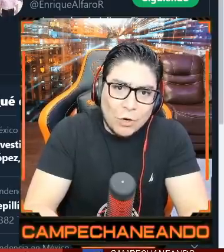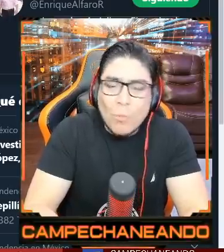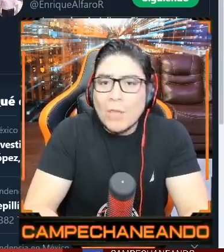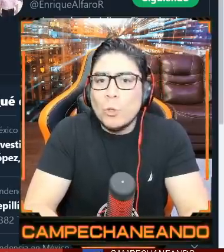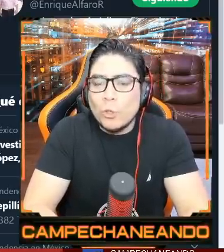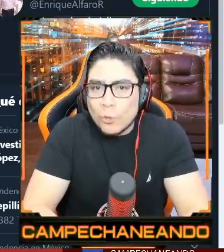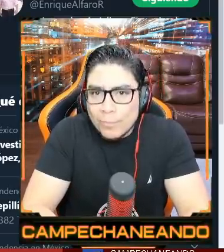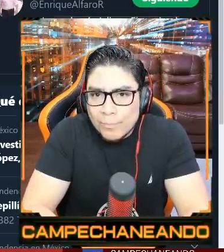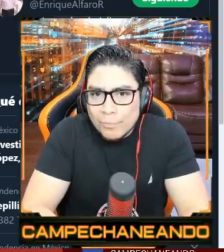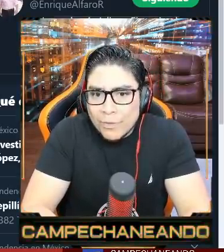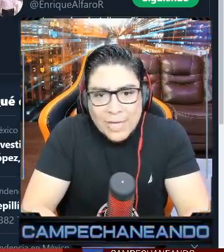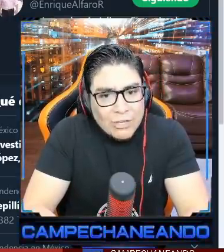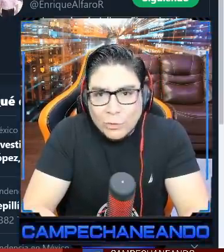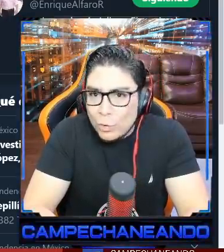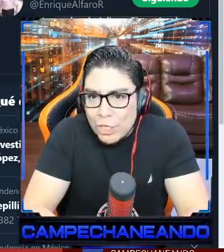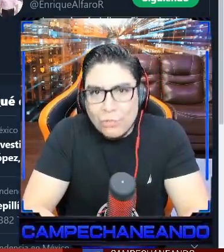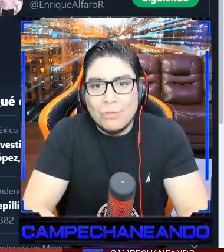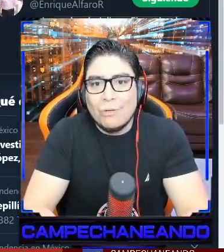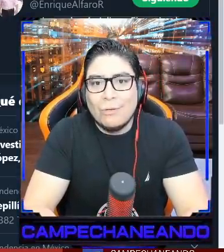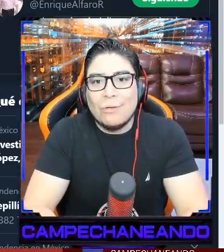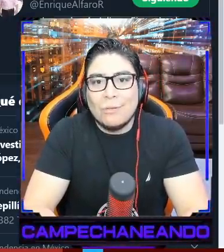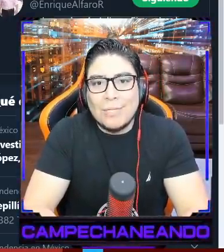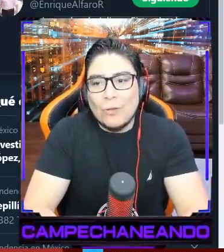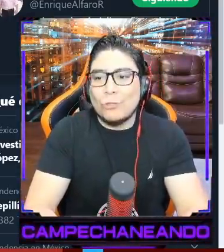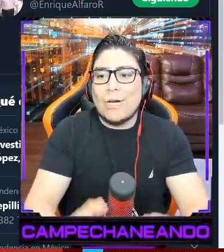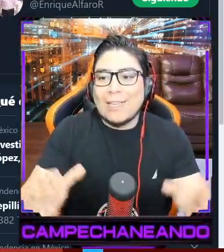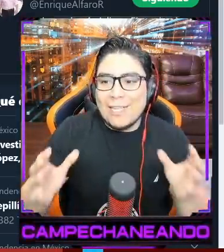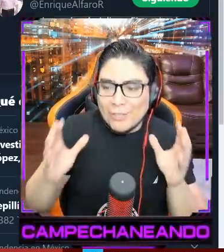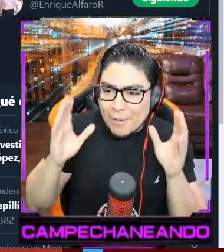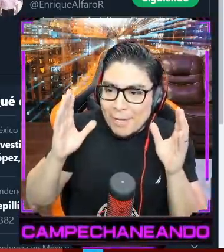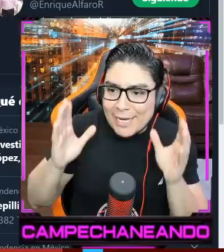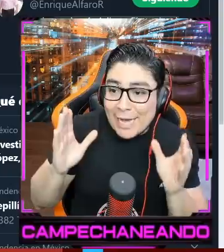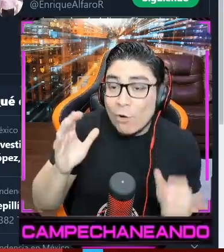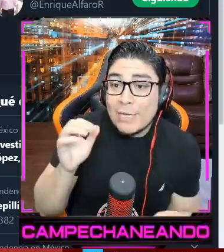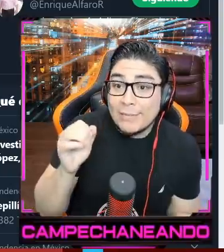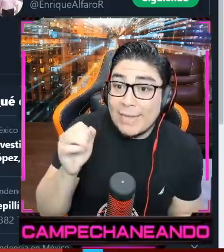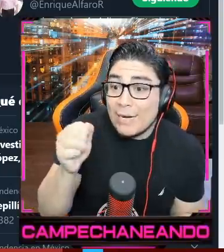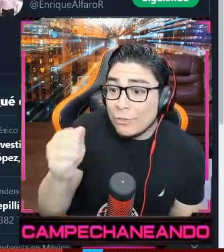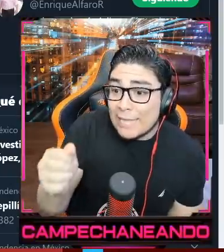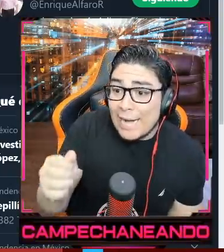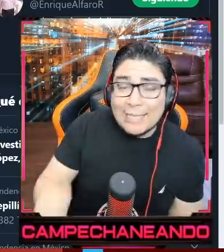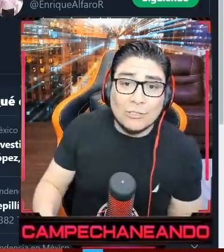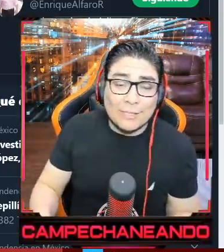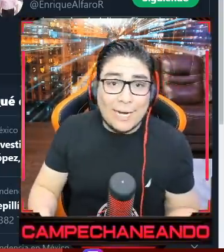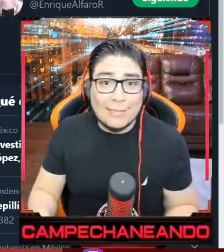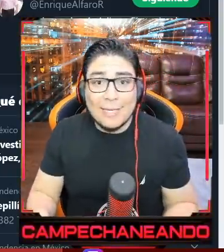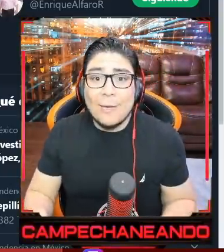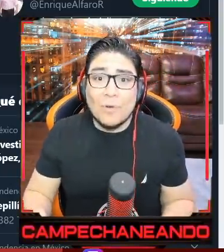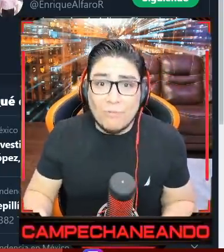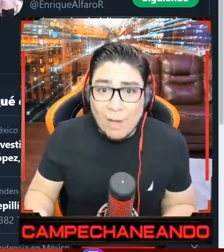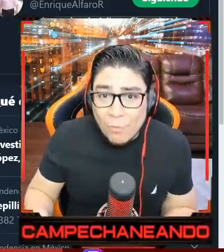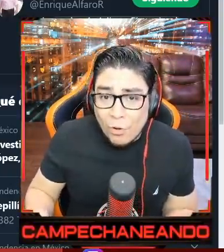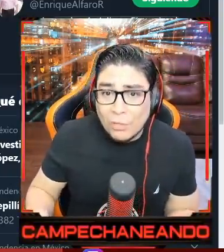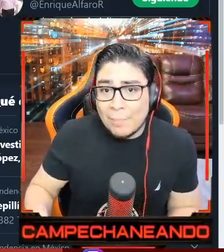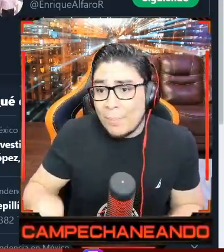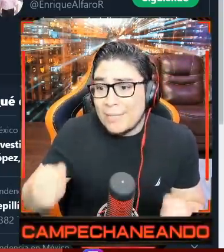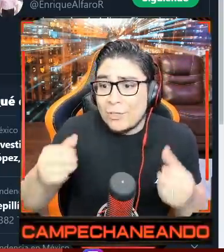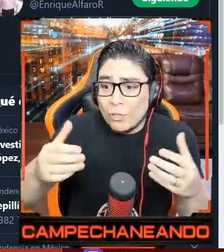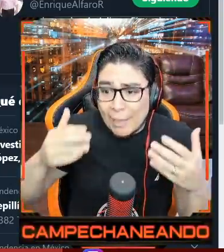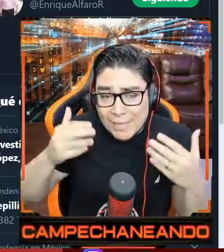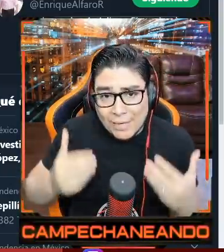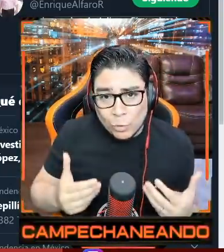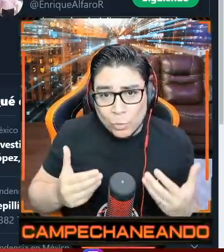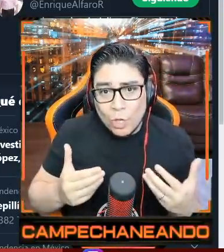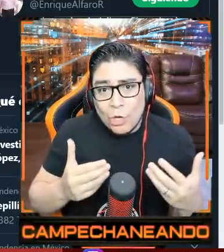como adulto ya no eres un niño es algo otorgante él no te va a vigilar hoy eso es que no salgas no salgas por favor te